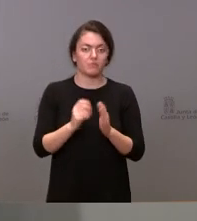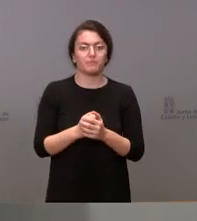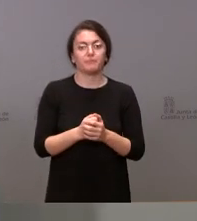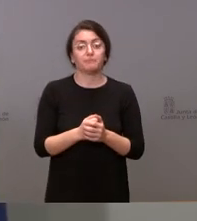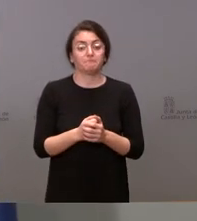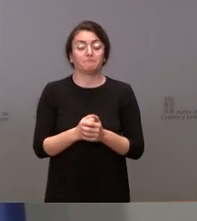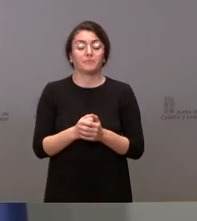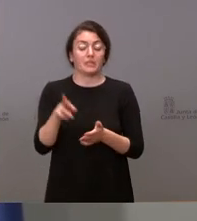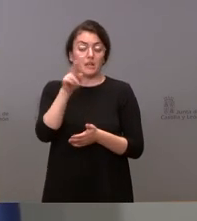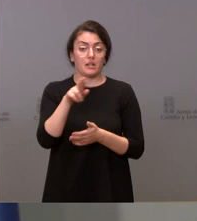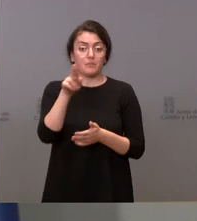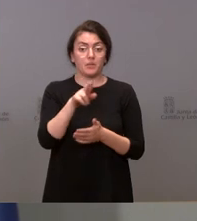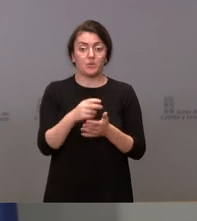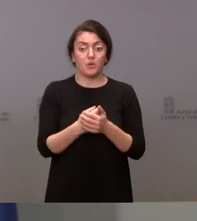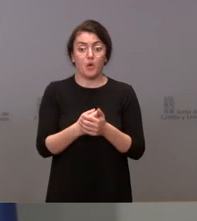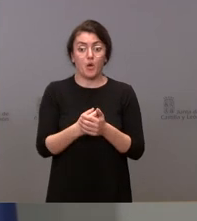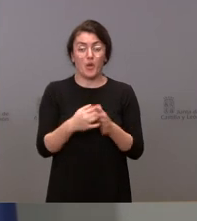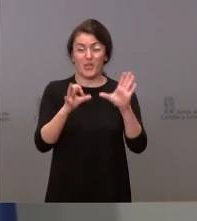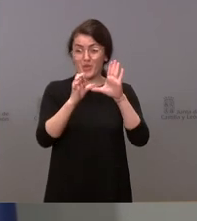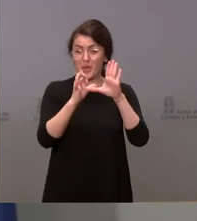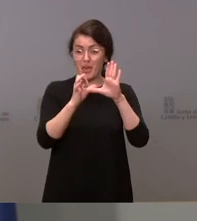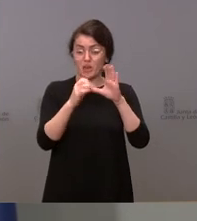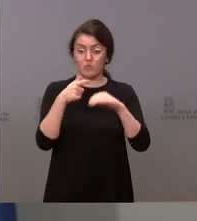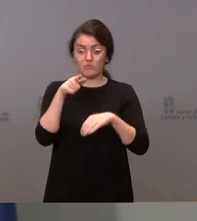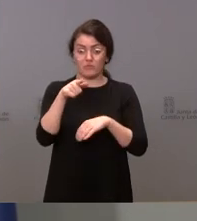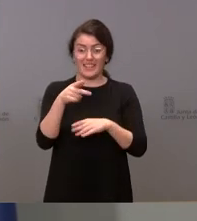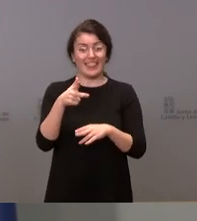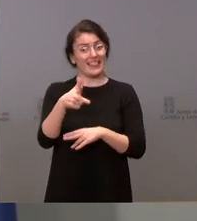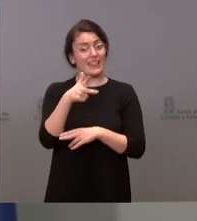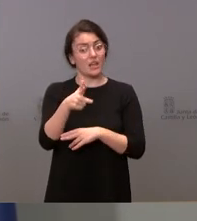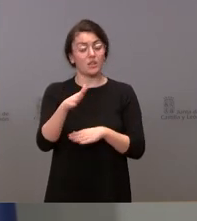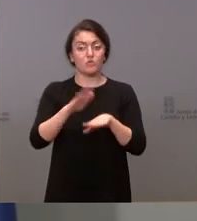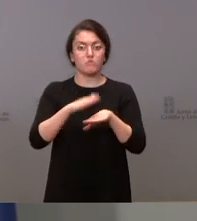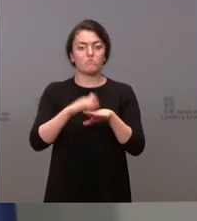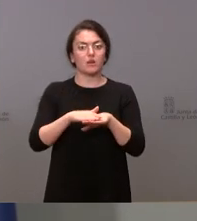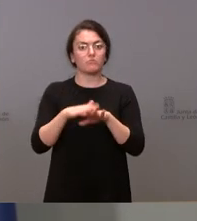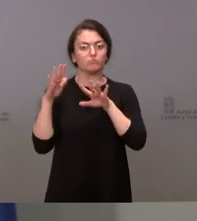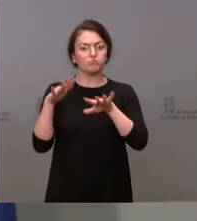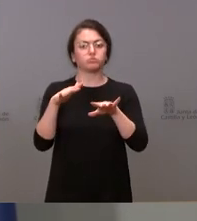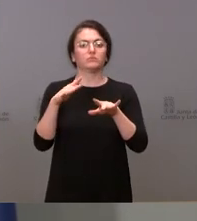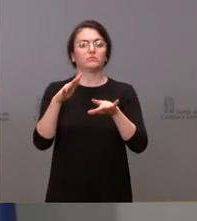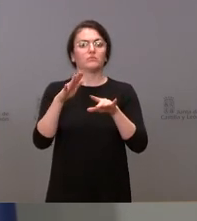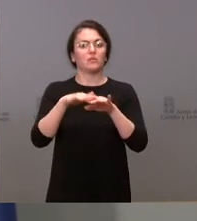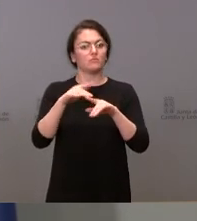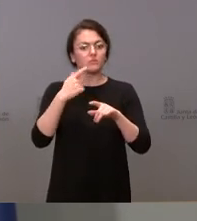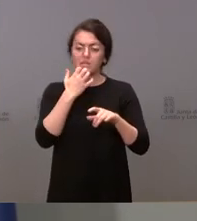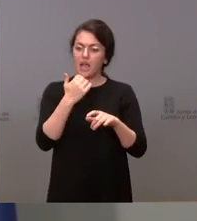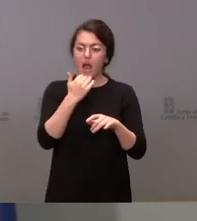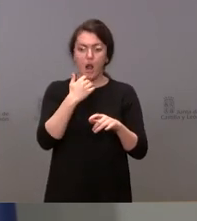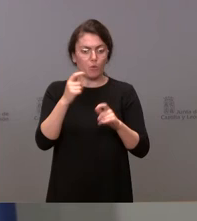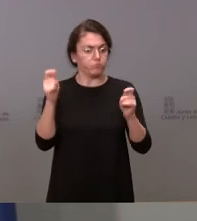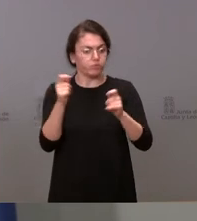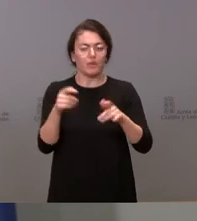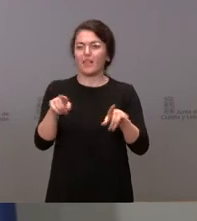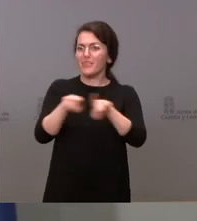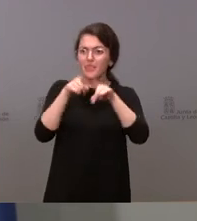Insisto, Ciudadanos tiene el perfecto derecho de manifestarse y de manifestar sus inquietudes, sean ciudadanos de a pie, alcaldes,